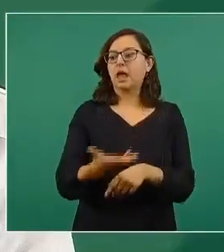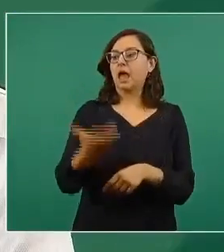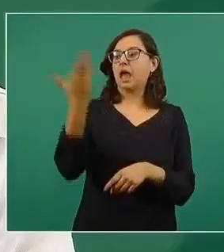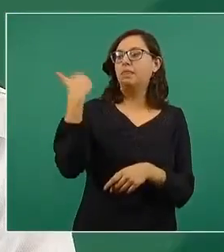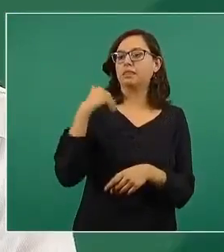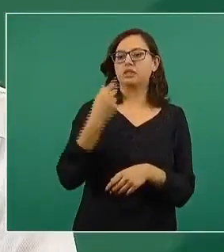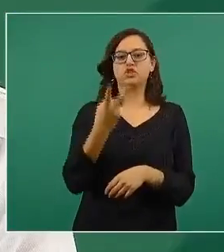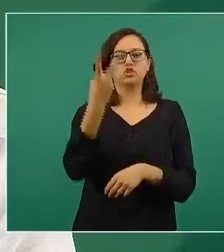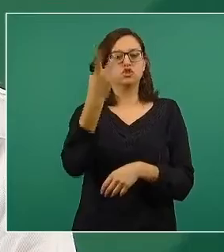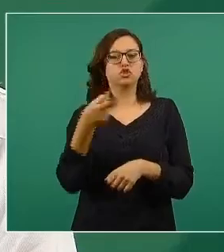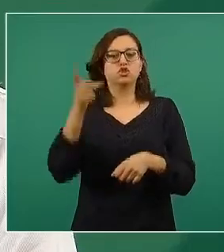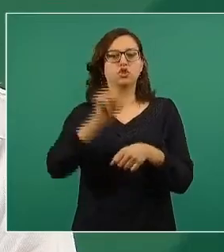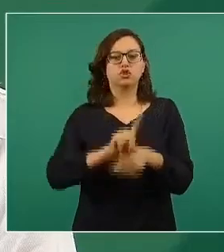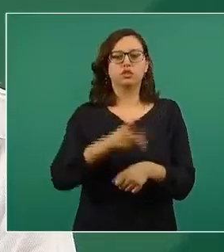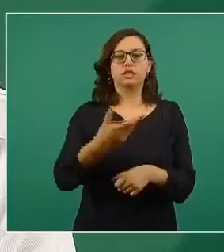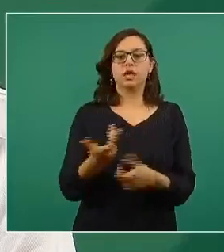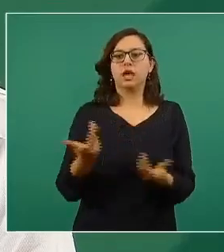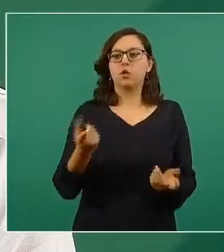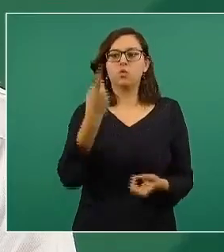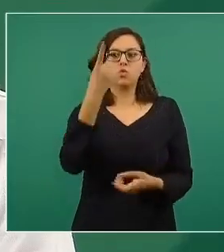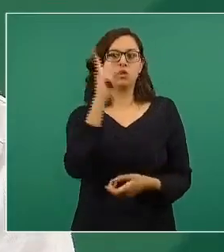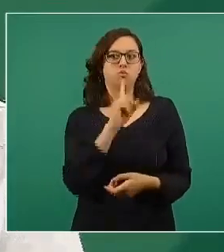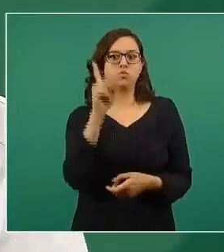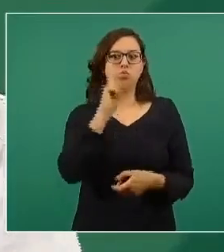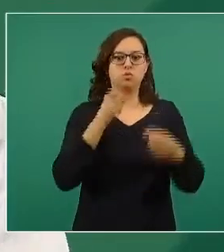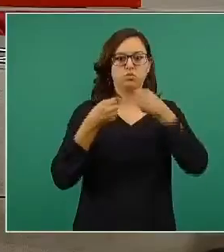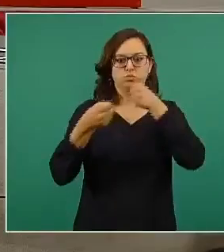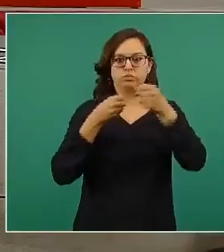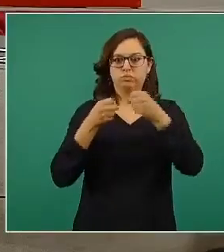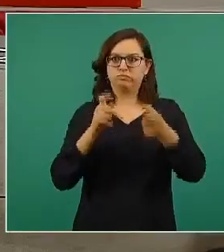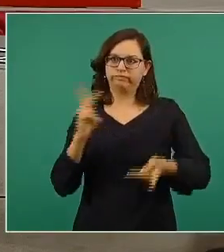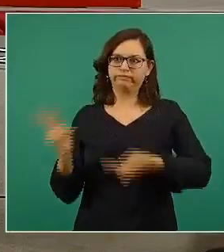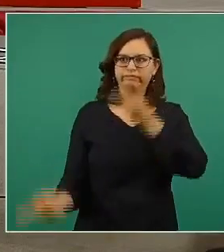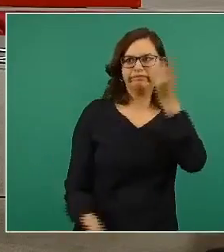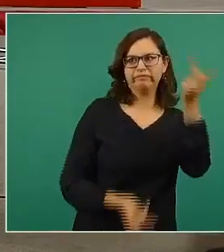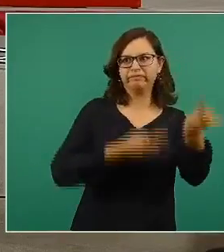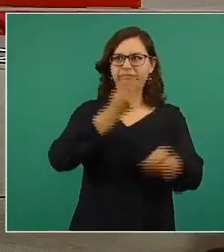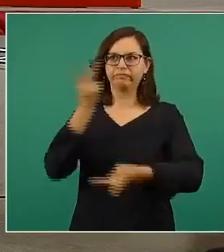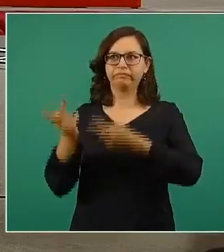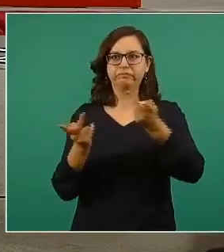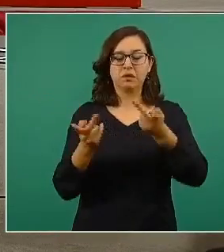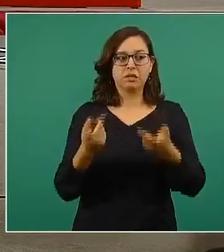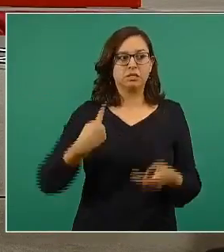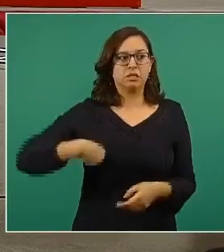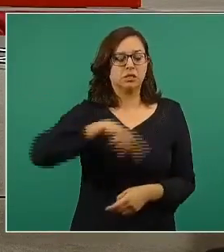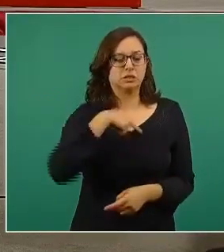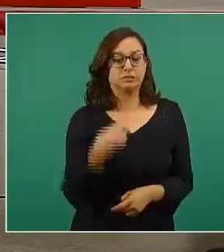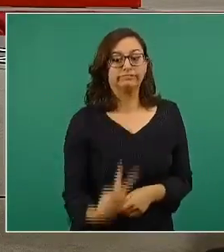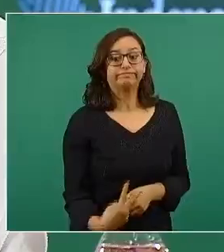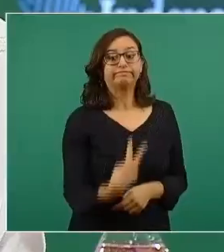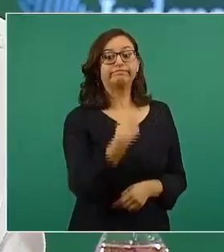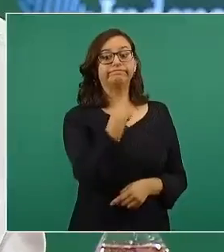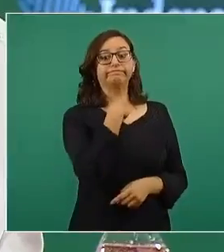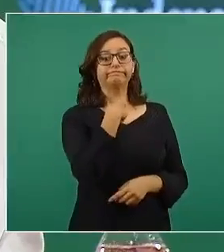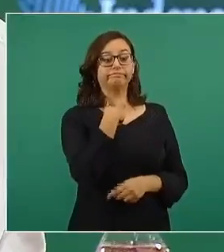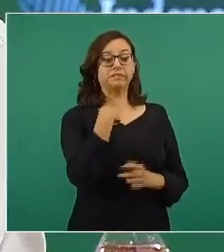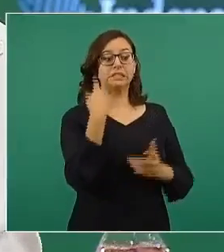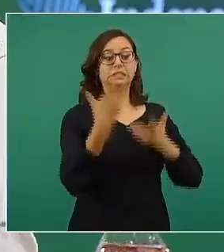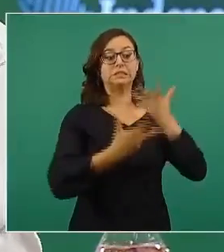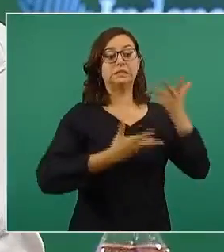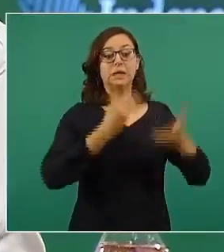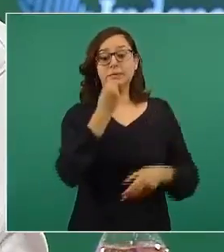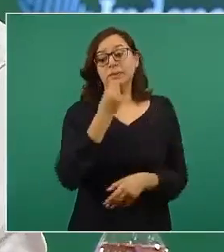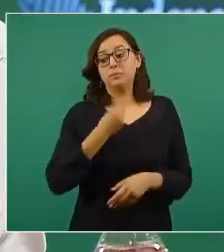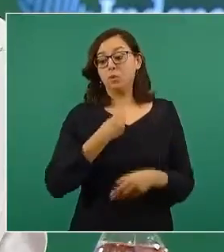cuestionamiento por parte de una periodista, que eso nos está llevando a cerrar. Y la sola asociación temporal de